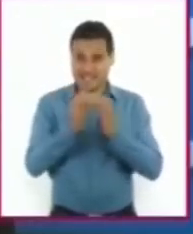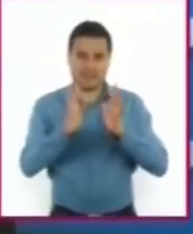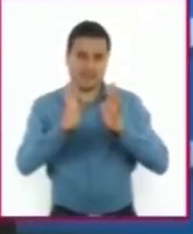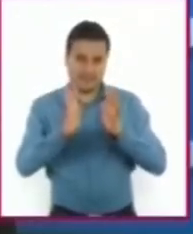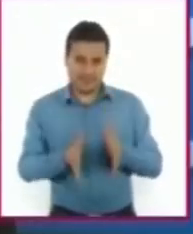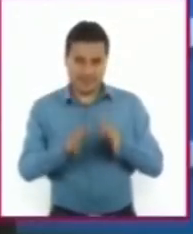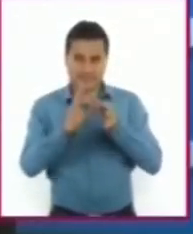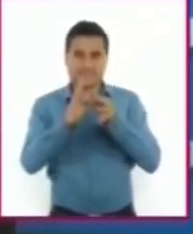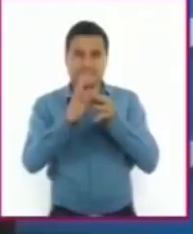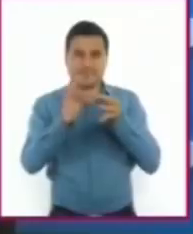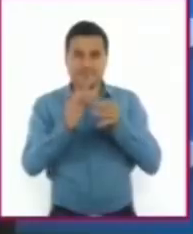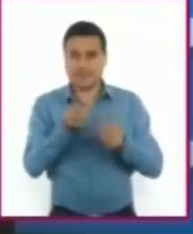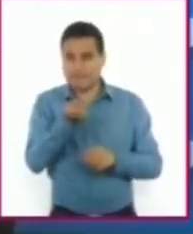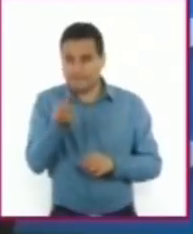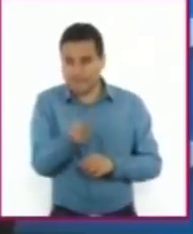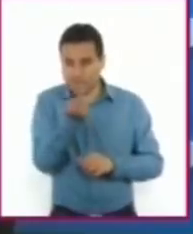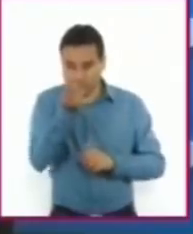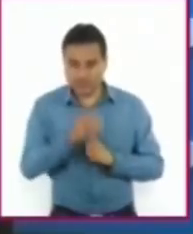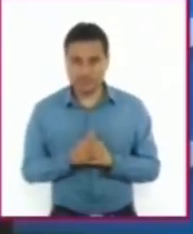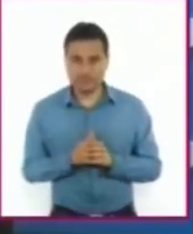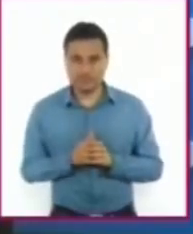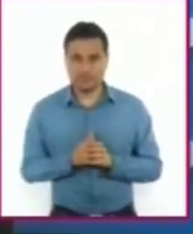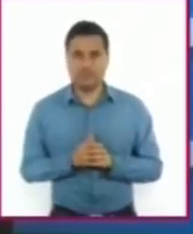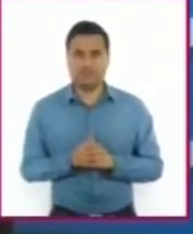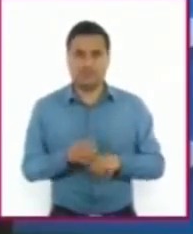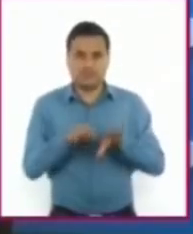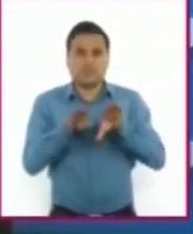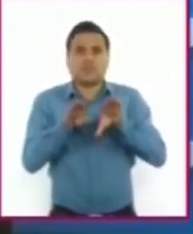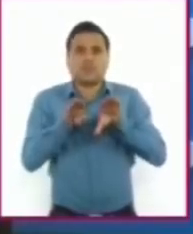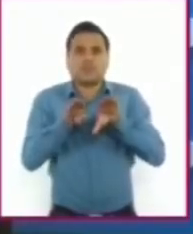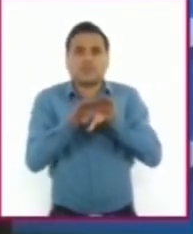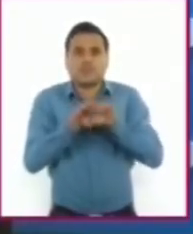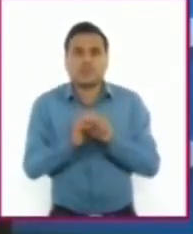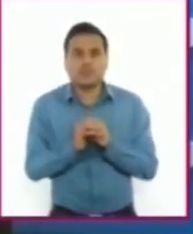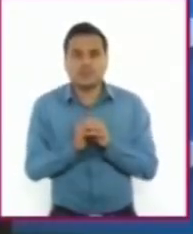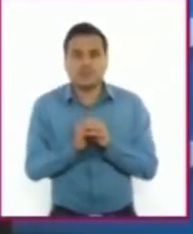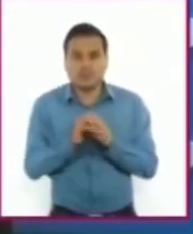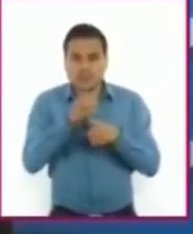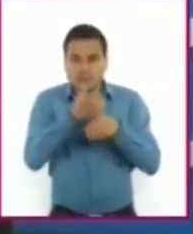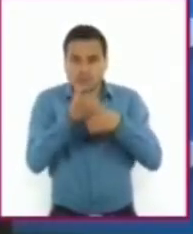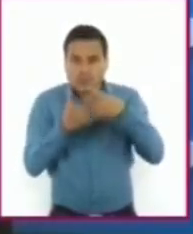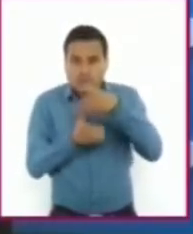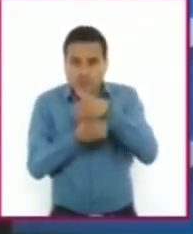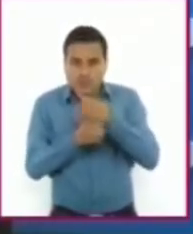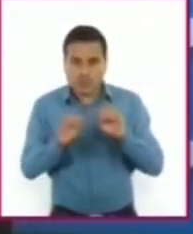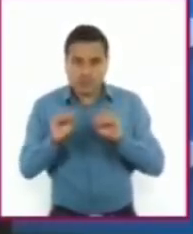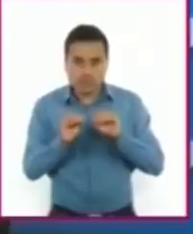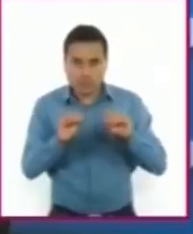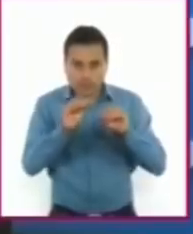reflexionamos sobre la pregunta ¿cómo podemos distinguir lo que hace que se muevan los objetos?